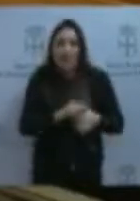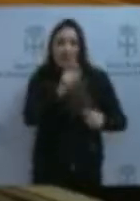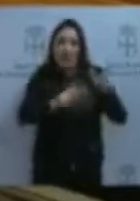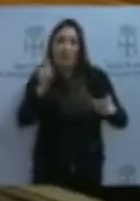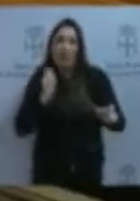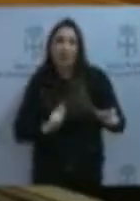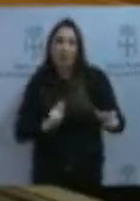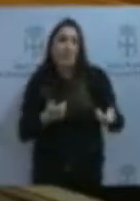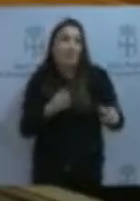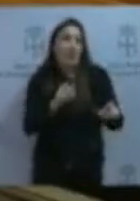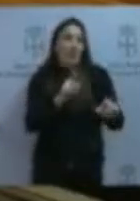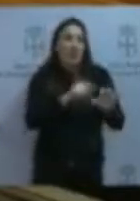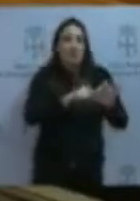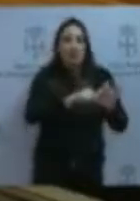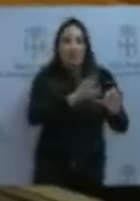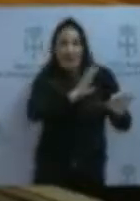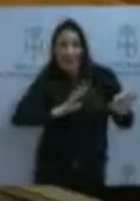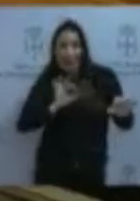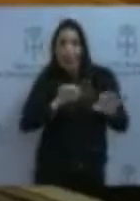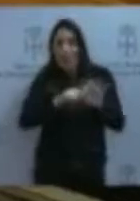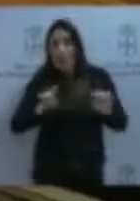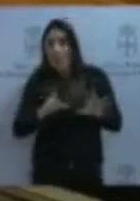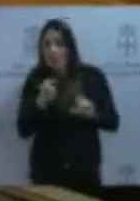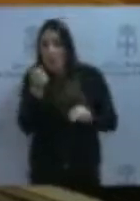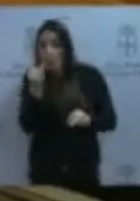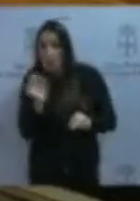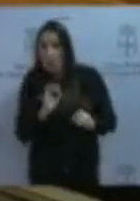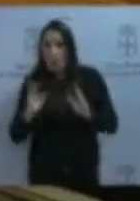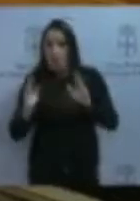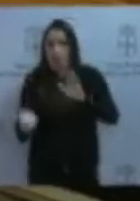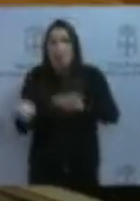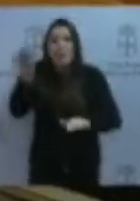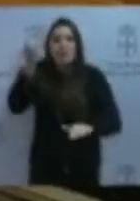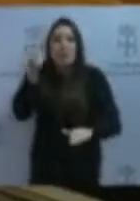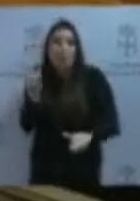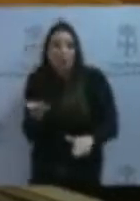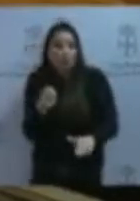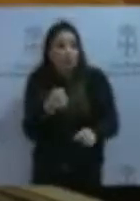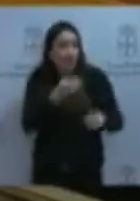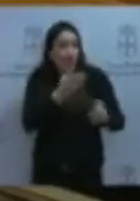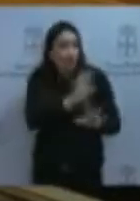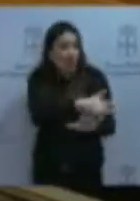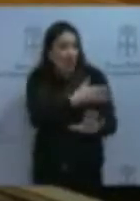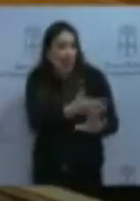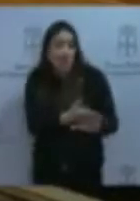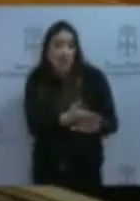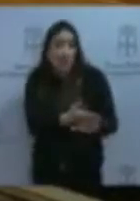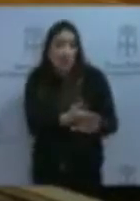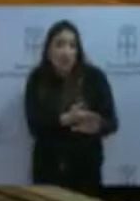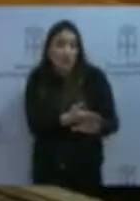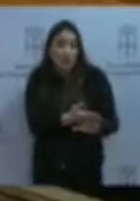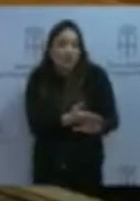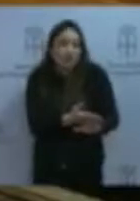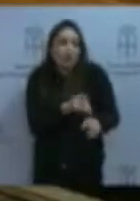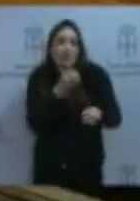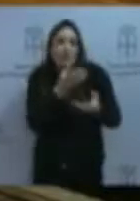estaban ocupadas por interinos, cuáles estaban vacantes, cuántos eventuales por encima de plantilla había, esta información la guardaban, la atesoraban